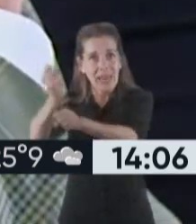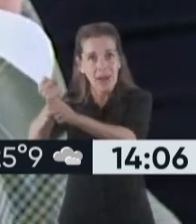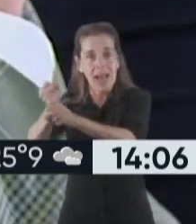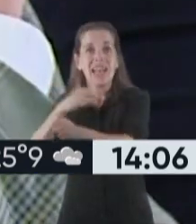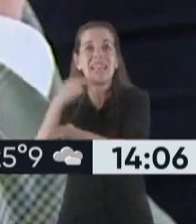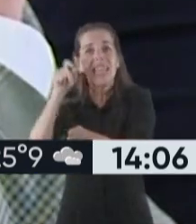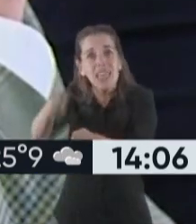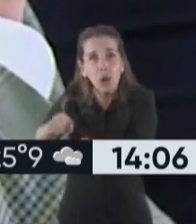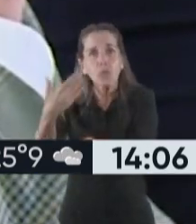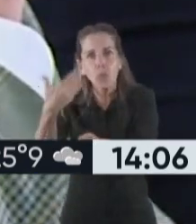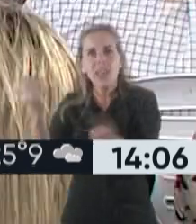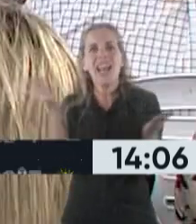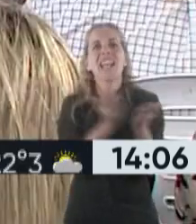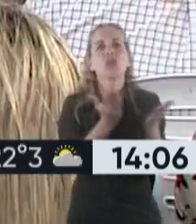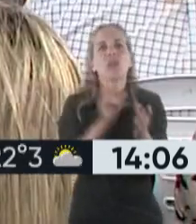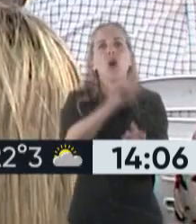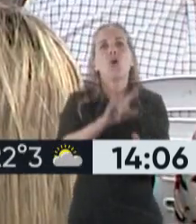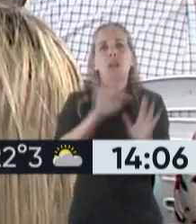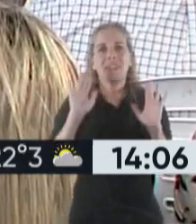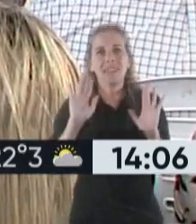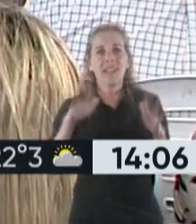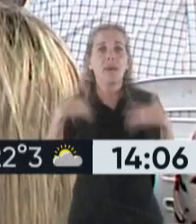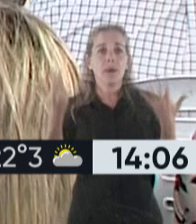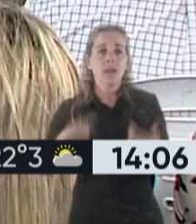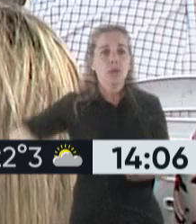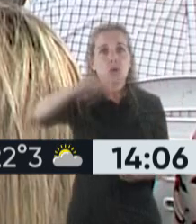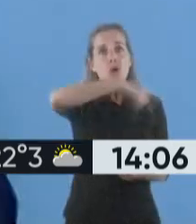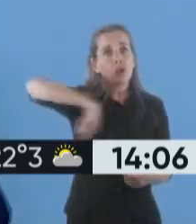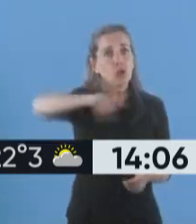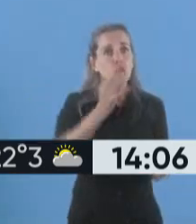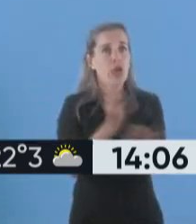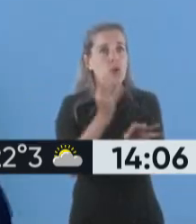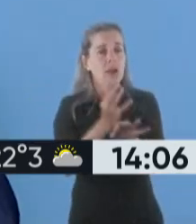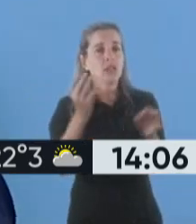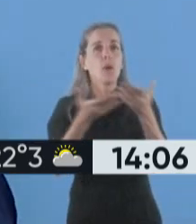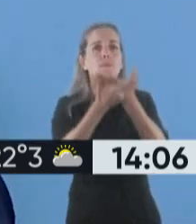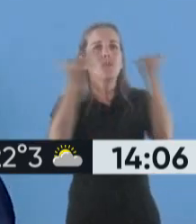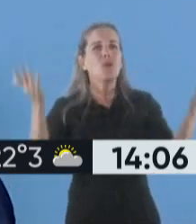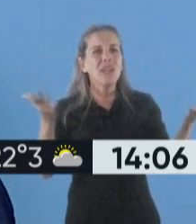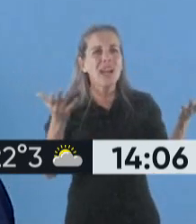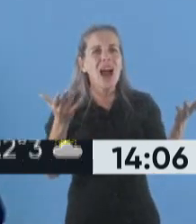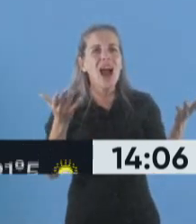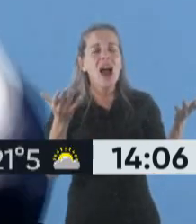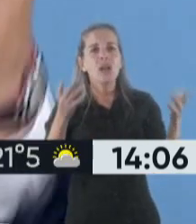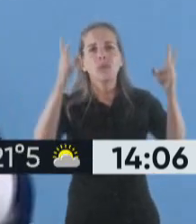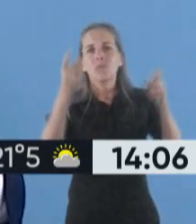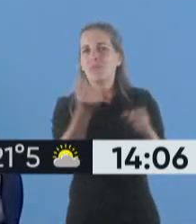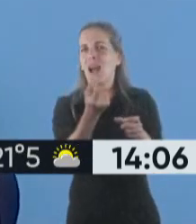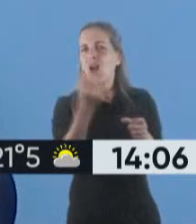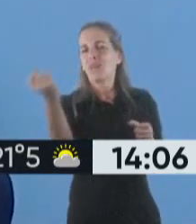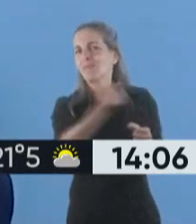a la universidad. Entonces, para nosotros, la educación pública es un valor